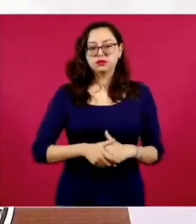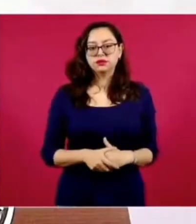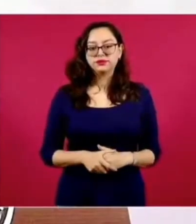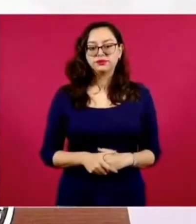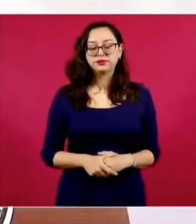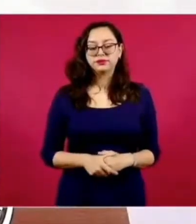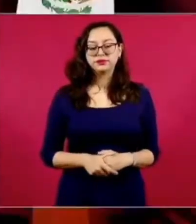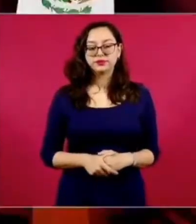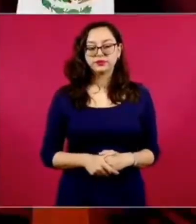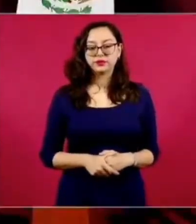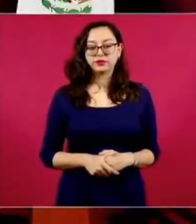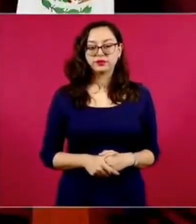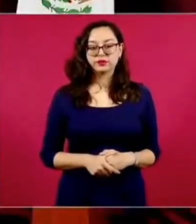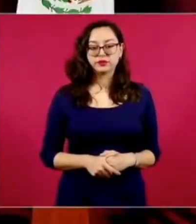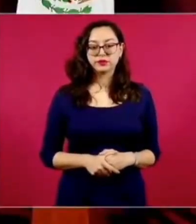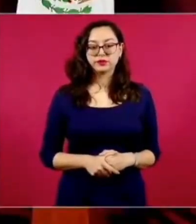gustaría